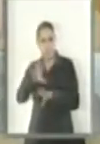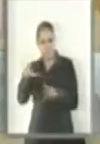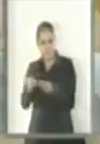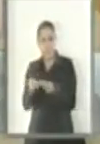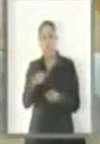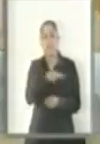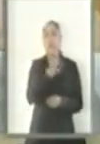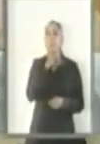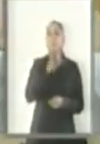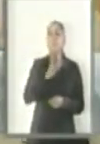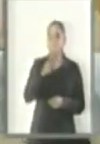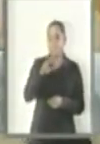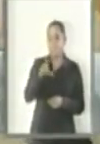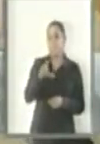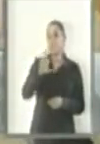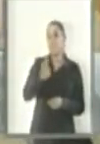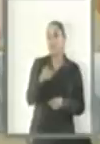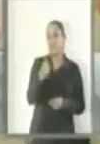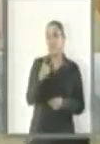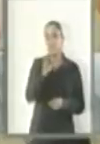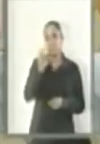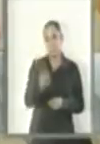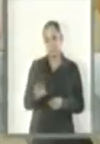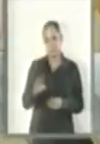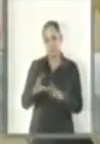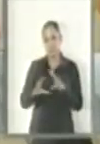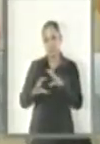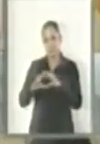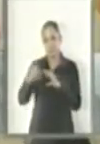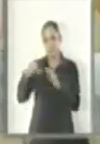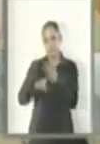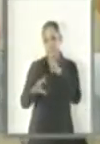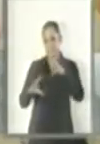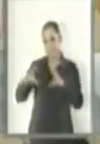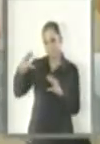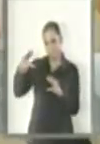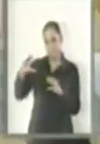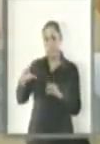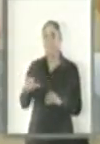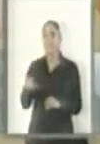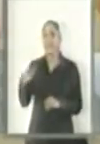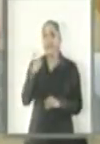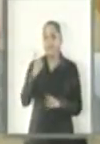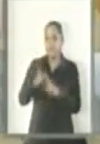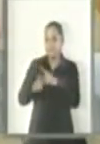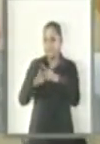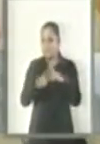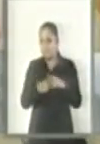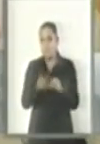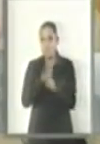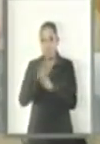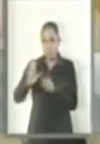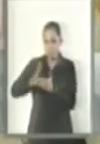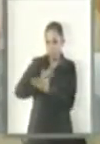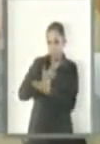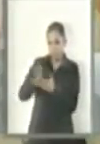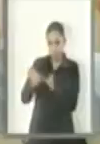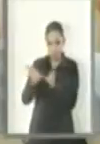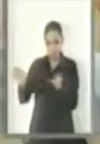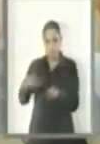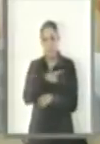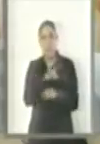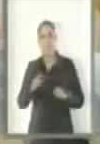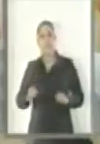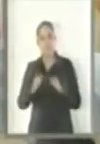el 41%. Para llevar a cabo esta distribución accionaria, el Instituto de Administración